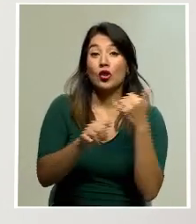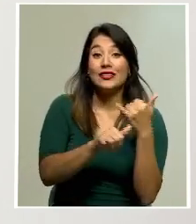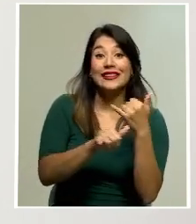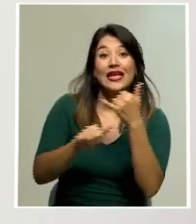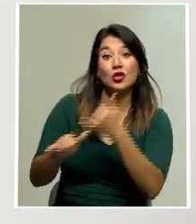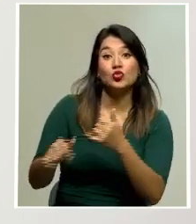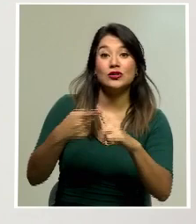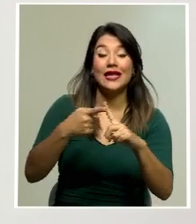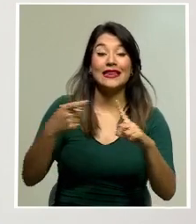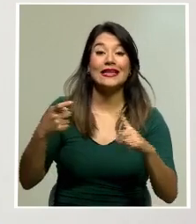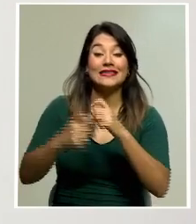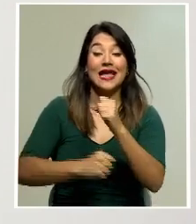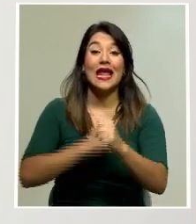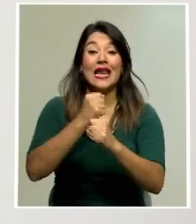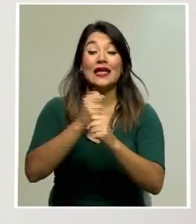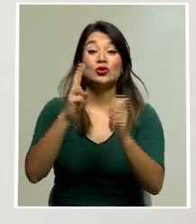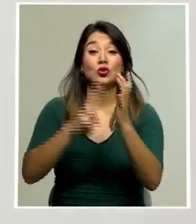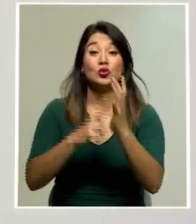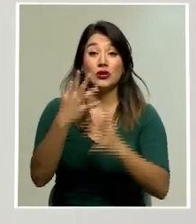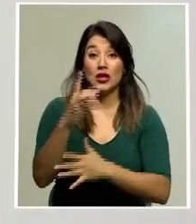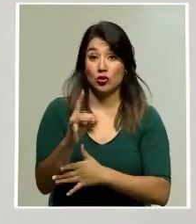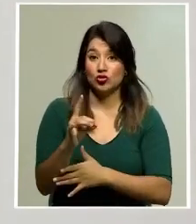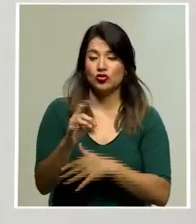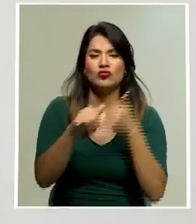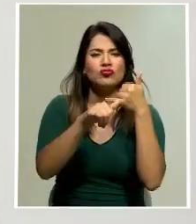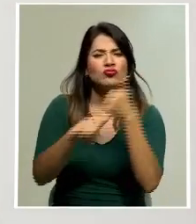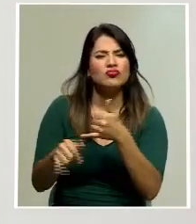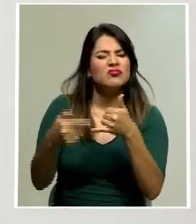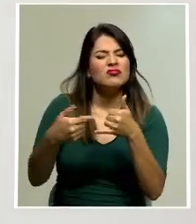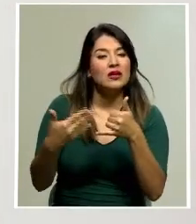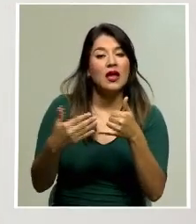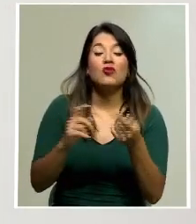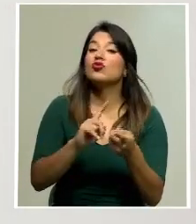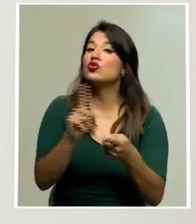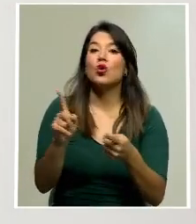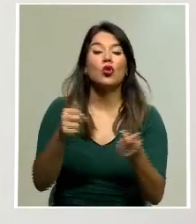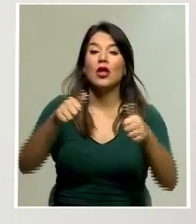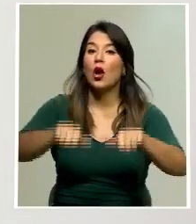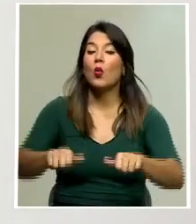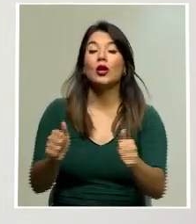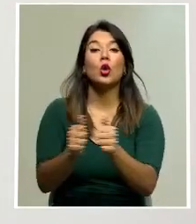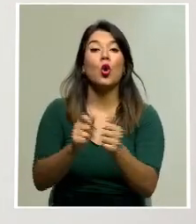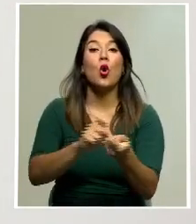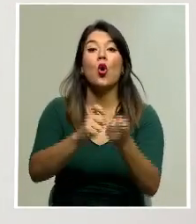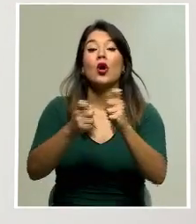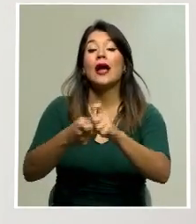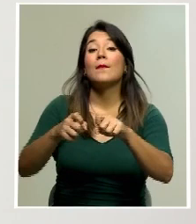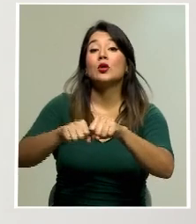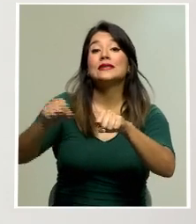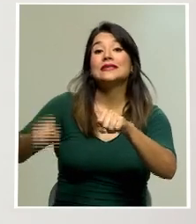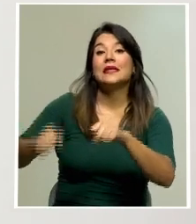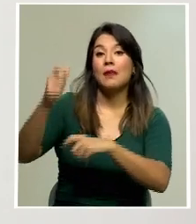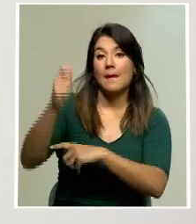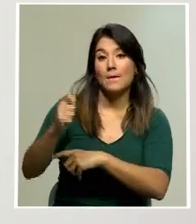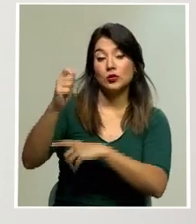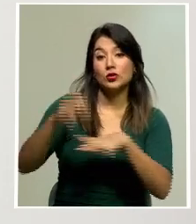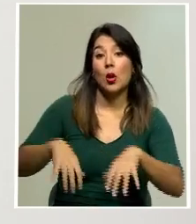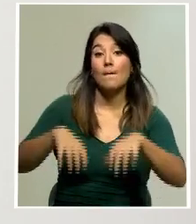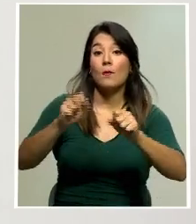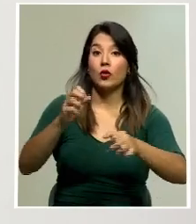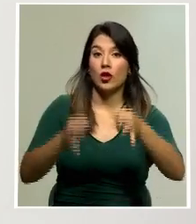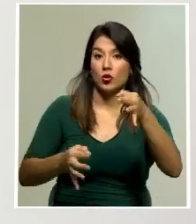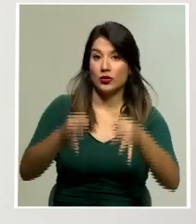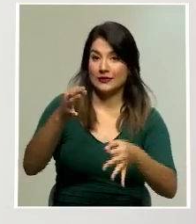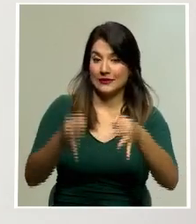año 2018 en contra de la reforma al régimen de pensiones del Poder Judicial. Esta denuncia penal